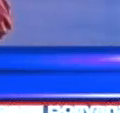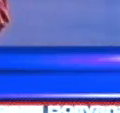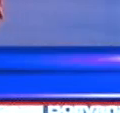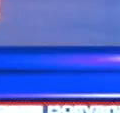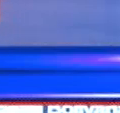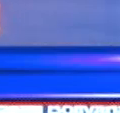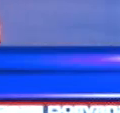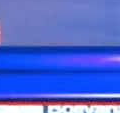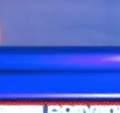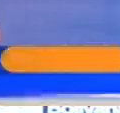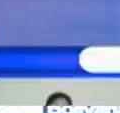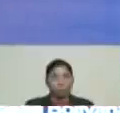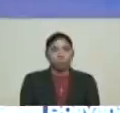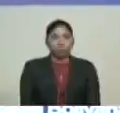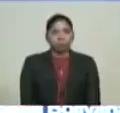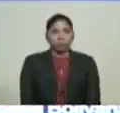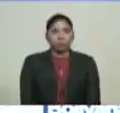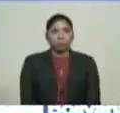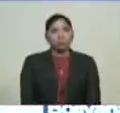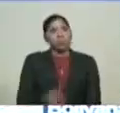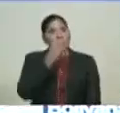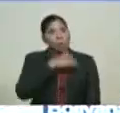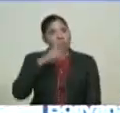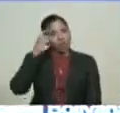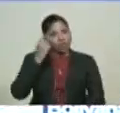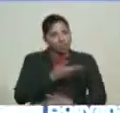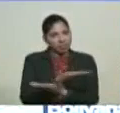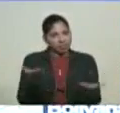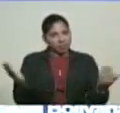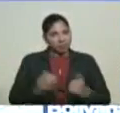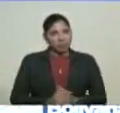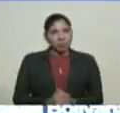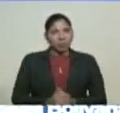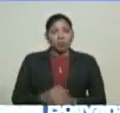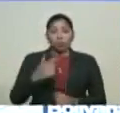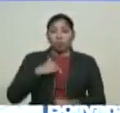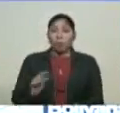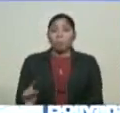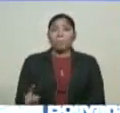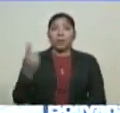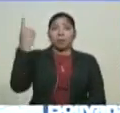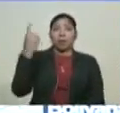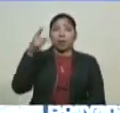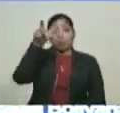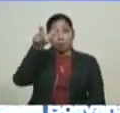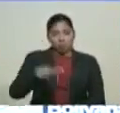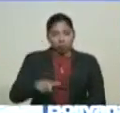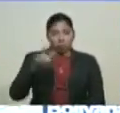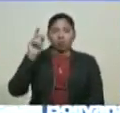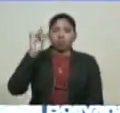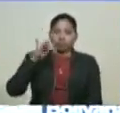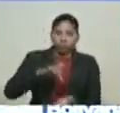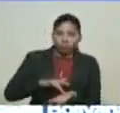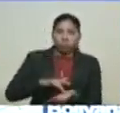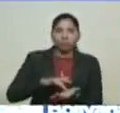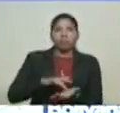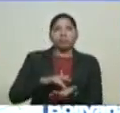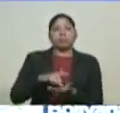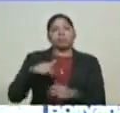darle los buenos días a Venezuela. He sido el primer votante de la patria, negro